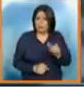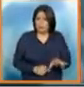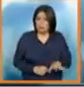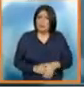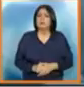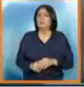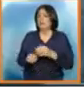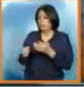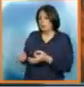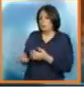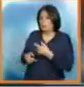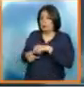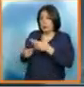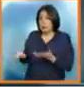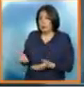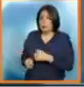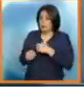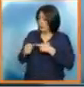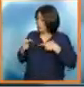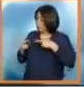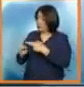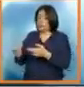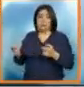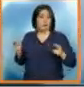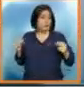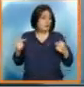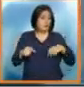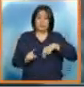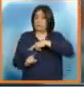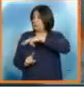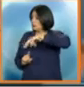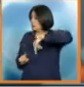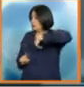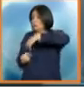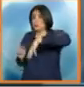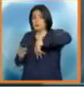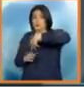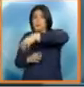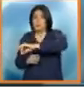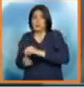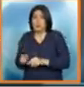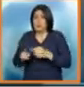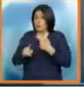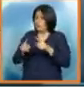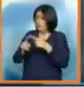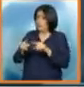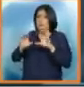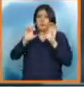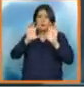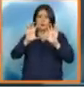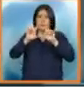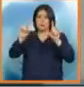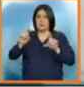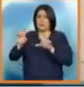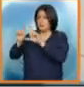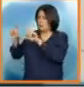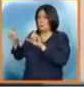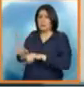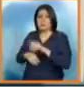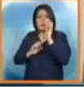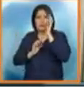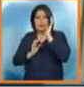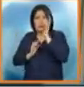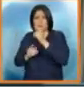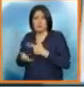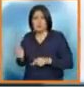Sí, cierto es que aquí alrededor de todo el pasillo que ahora estamos caminando hacia afuera, Maritere, hay una serie de carteles y también de charlas que me comentaban